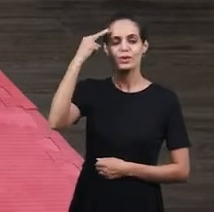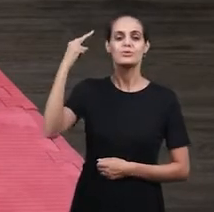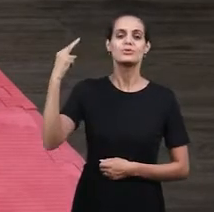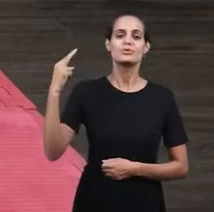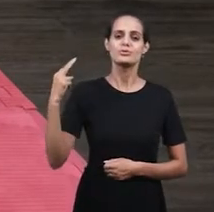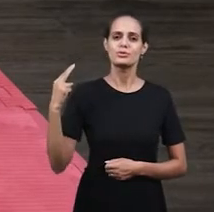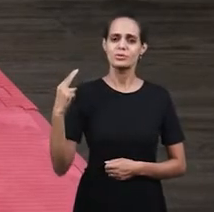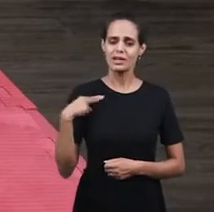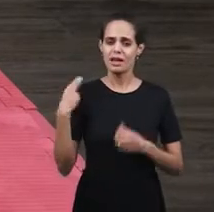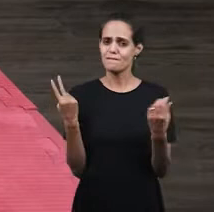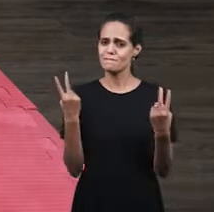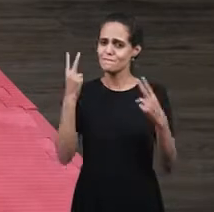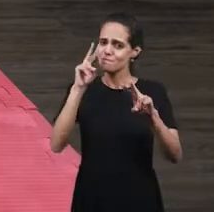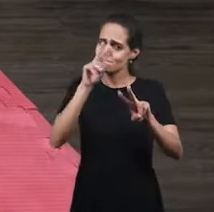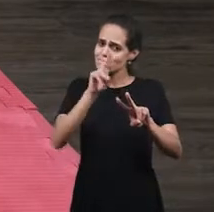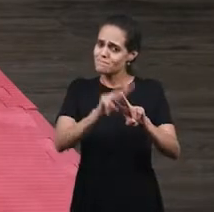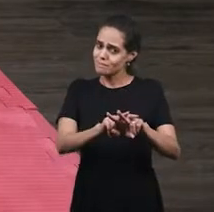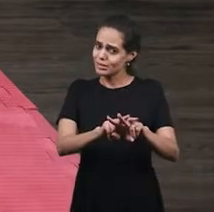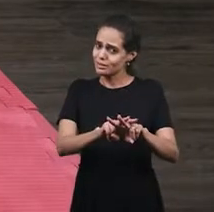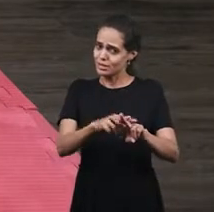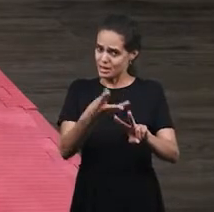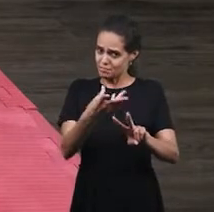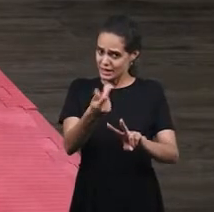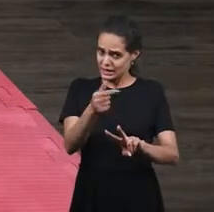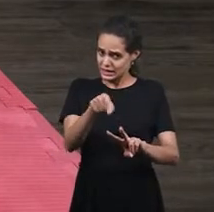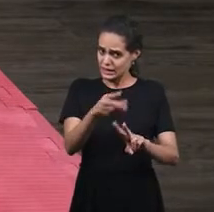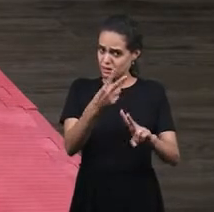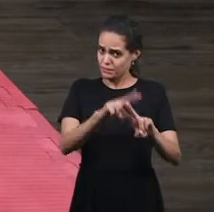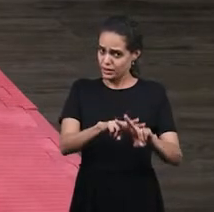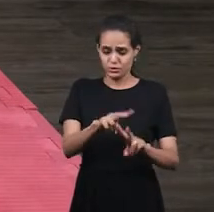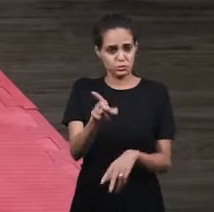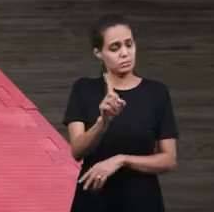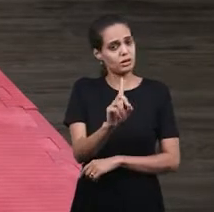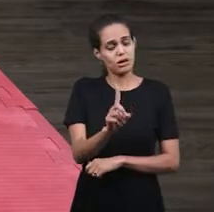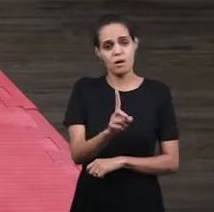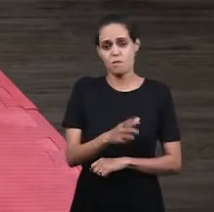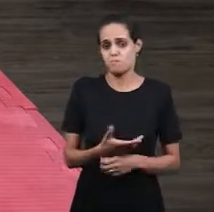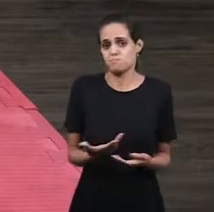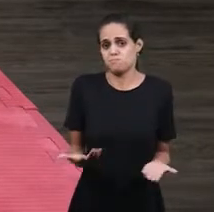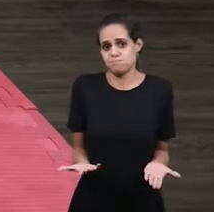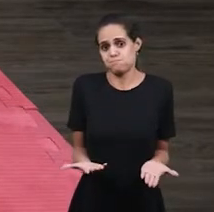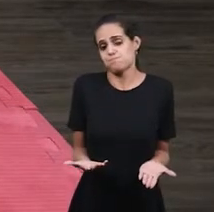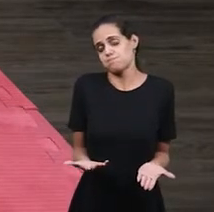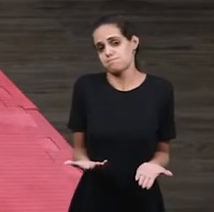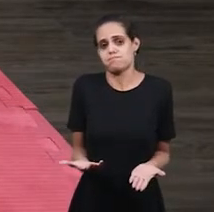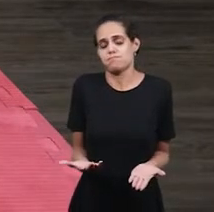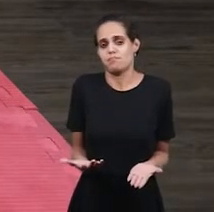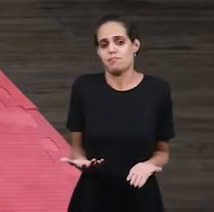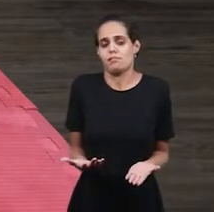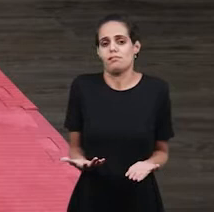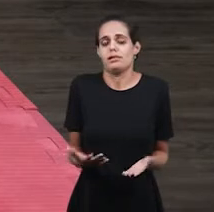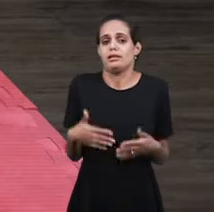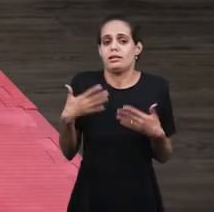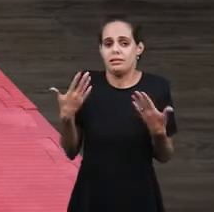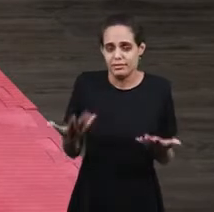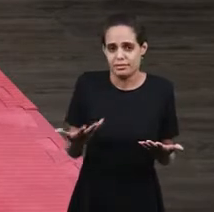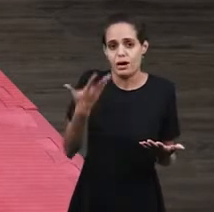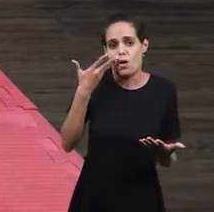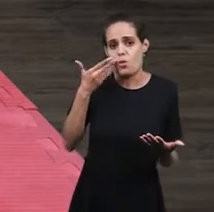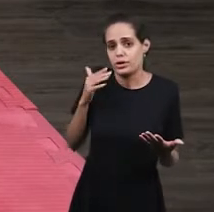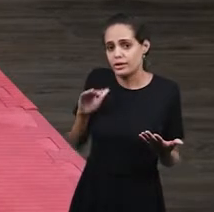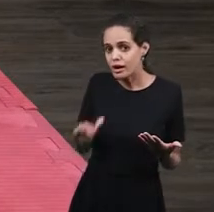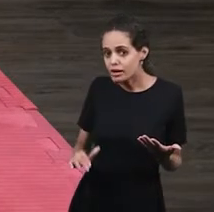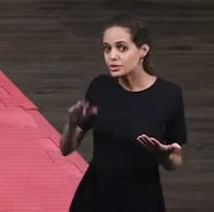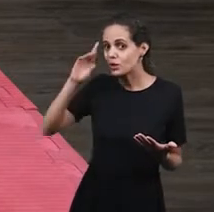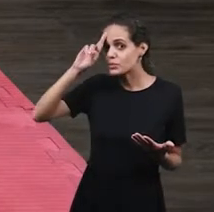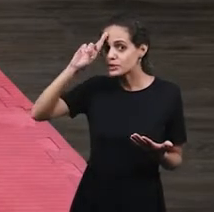Señor, José fue preso injustamente, ¿no es así? Saben, niños, con esto